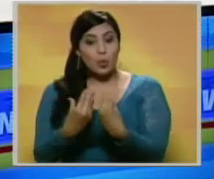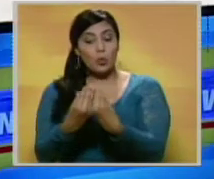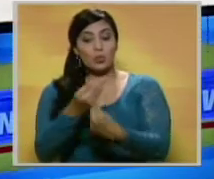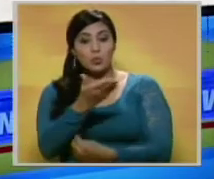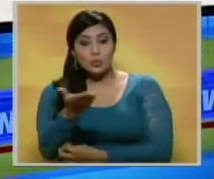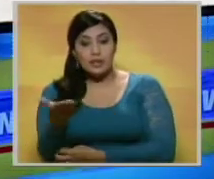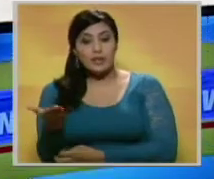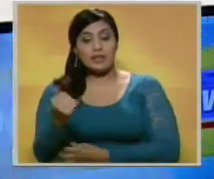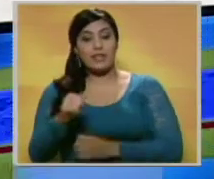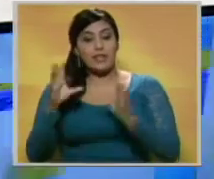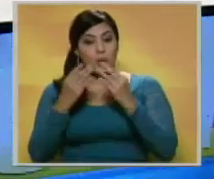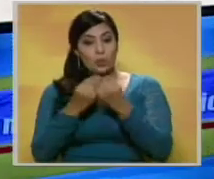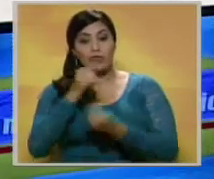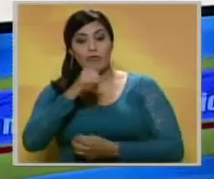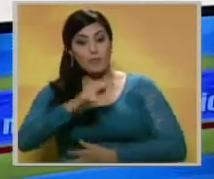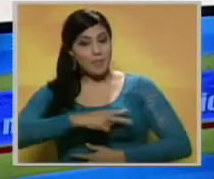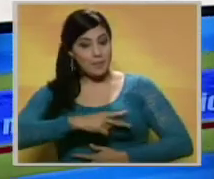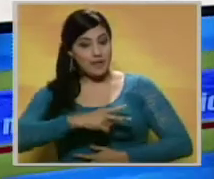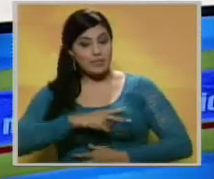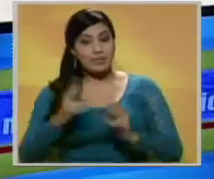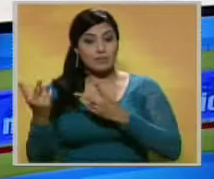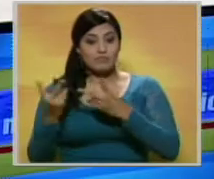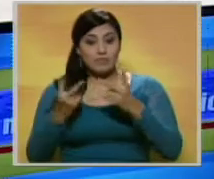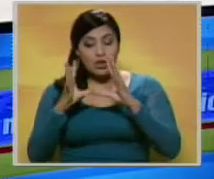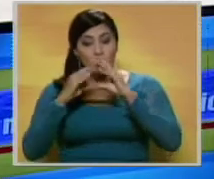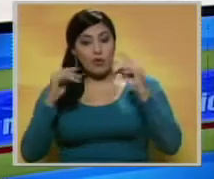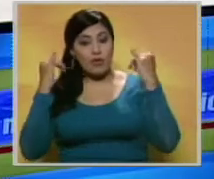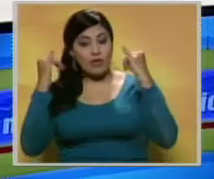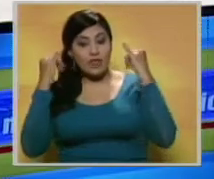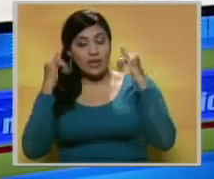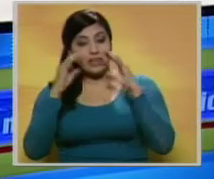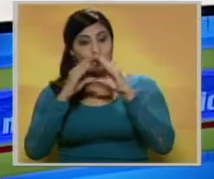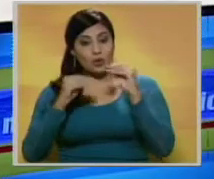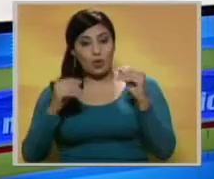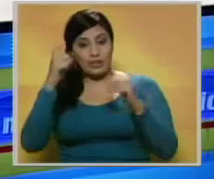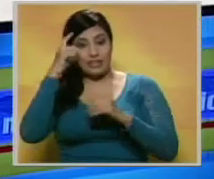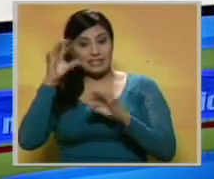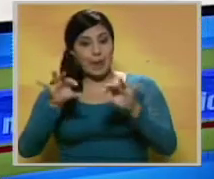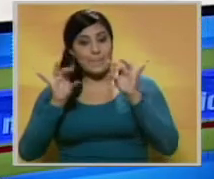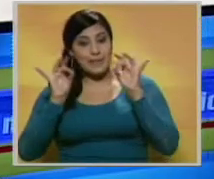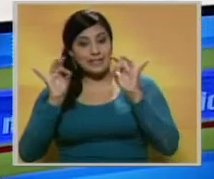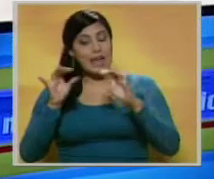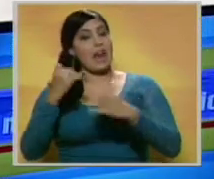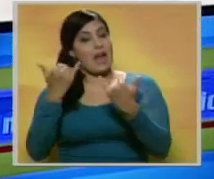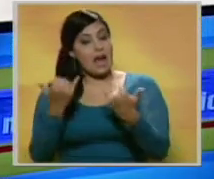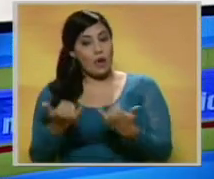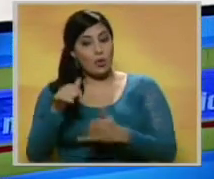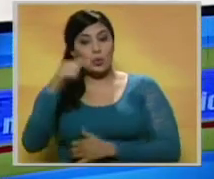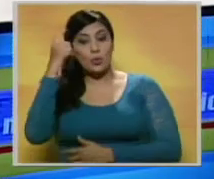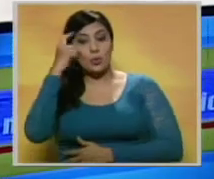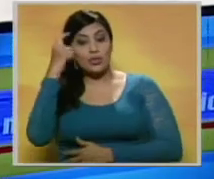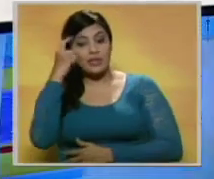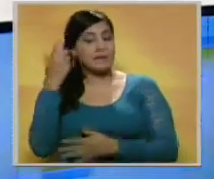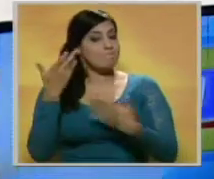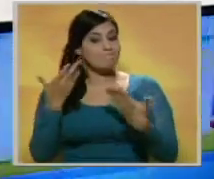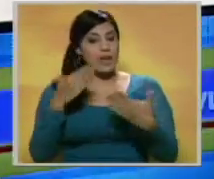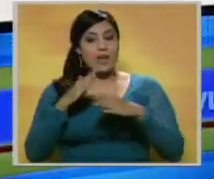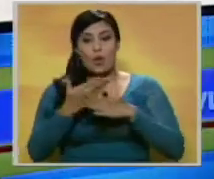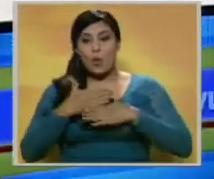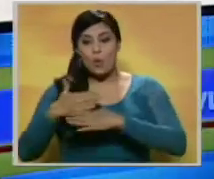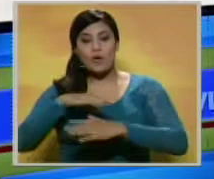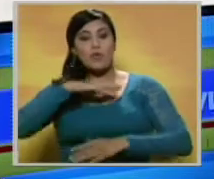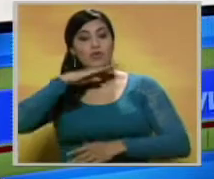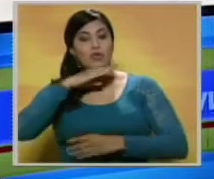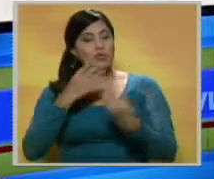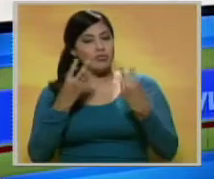de ustedes, junto a Noticiero Venevisión, celebrando por todo lo alto esta fecha. Así es, un día lleno de compañerismo